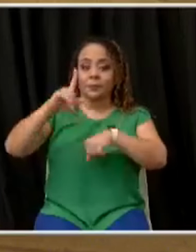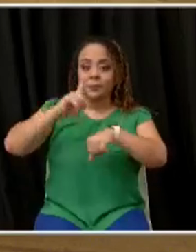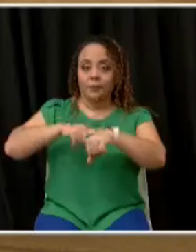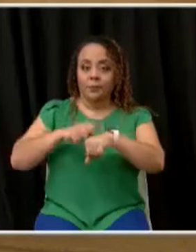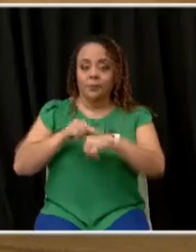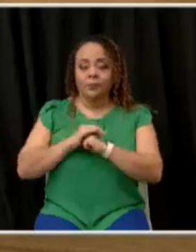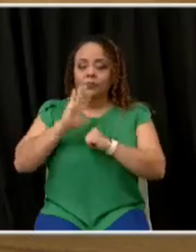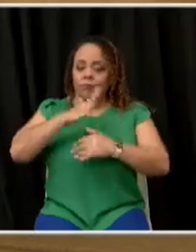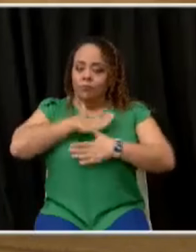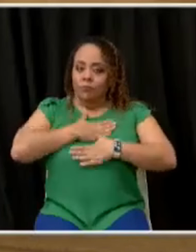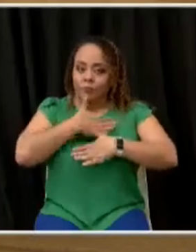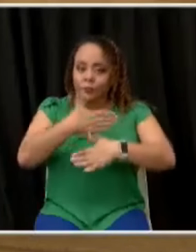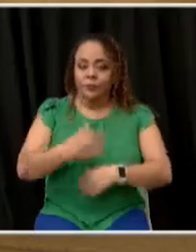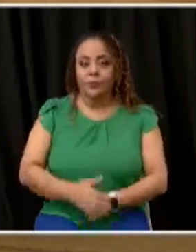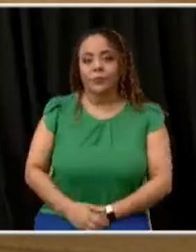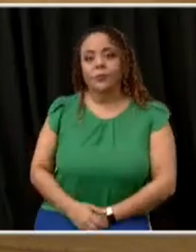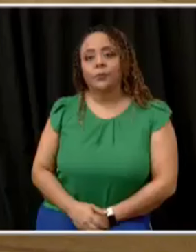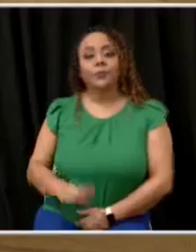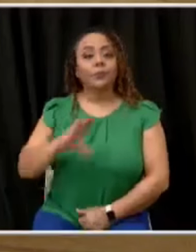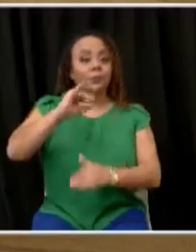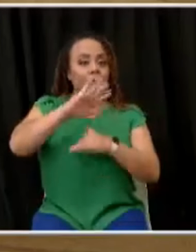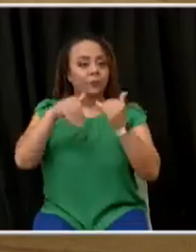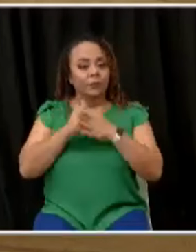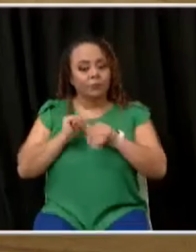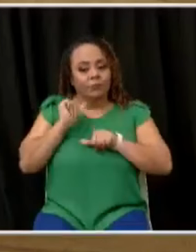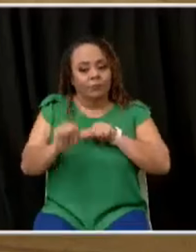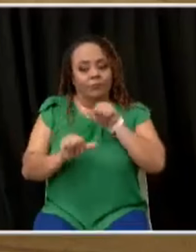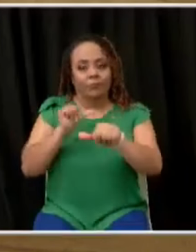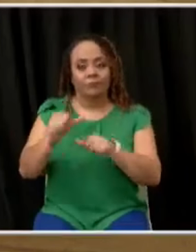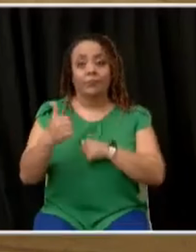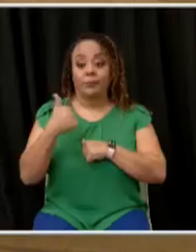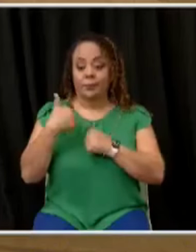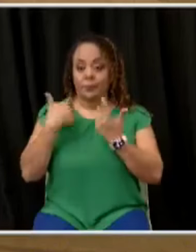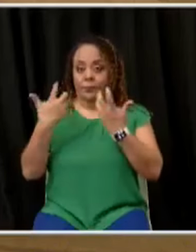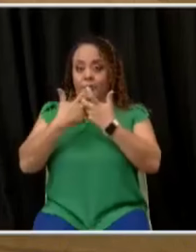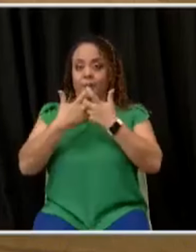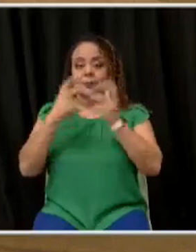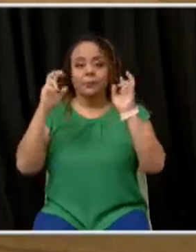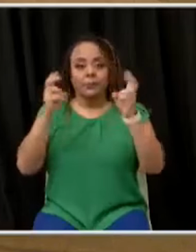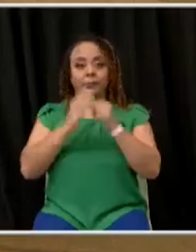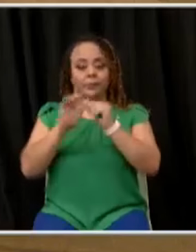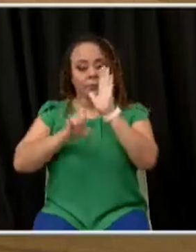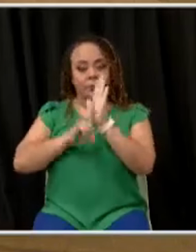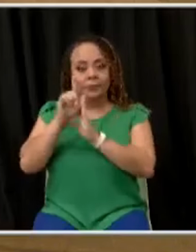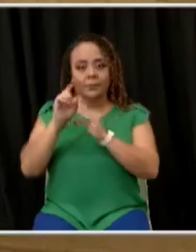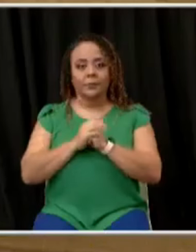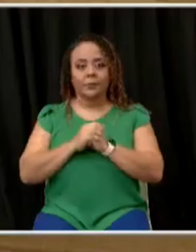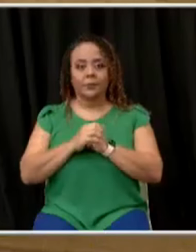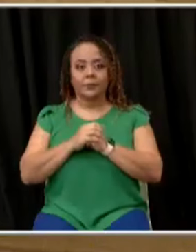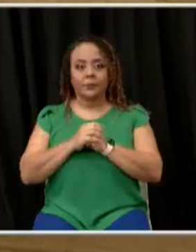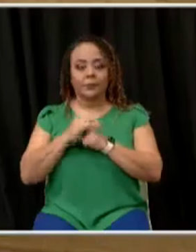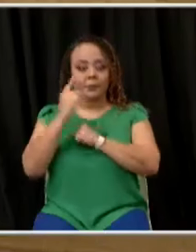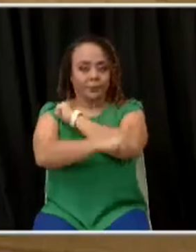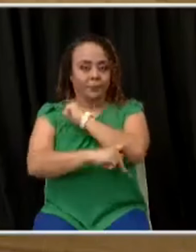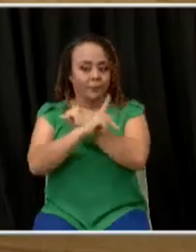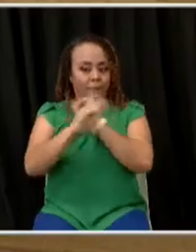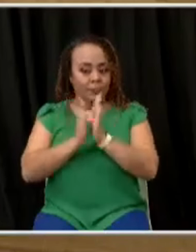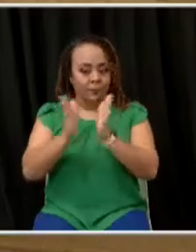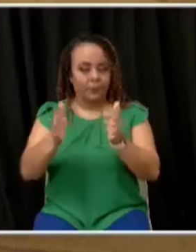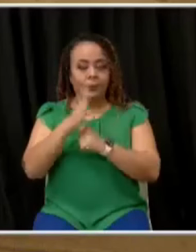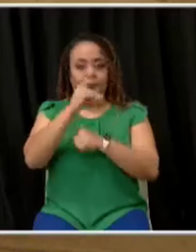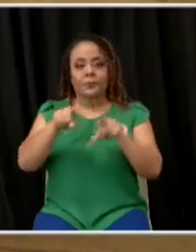su dedicación y todo el empeño que le ha puesto a este tema, el cual ha logrado desarrollar a nivel país y por